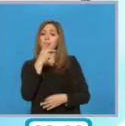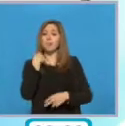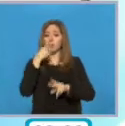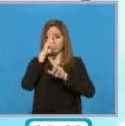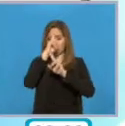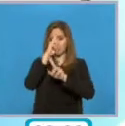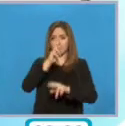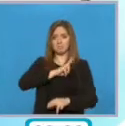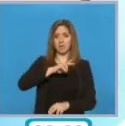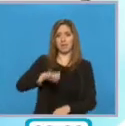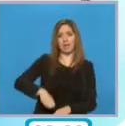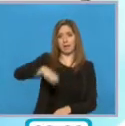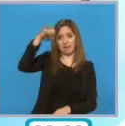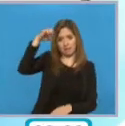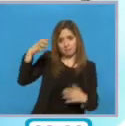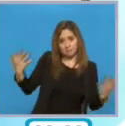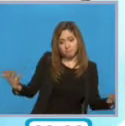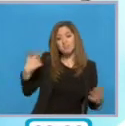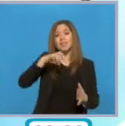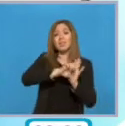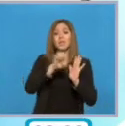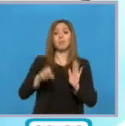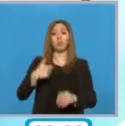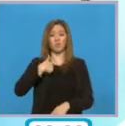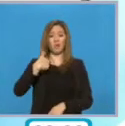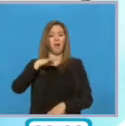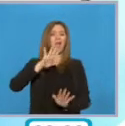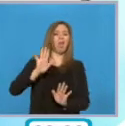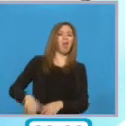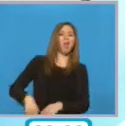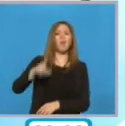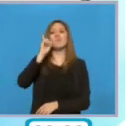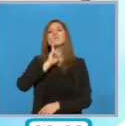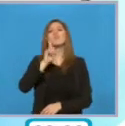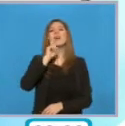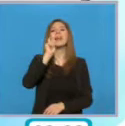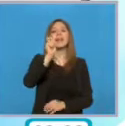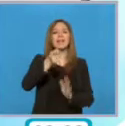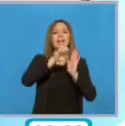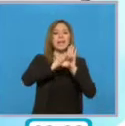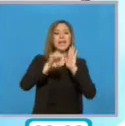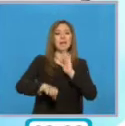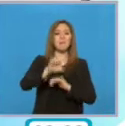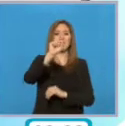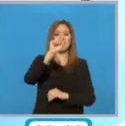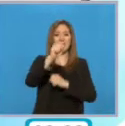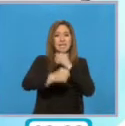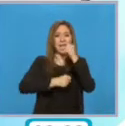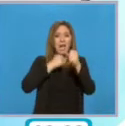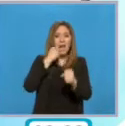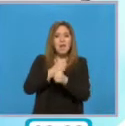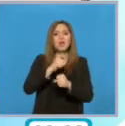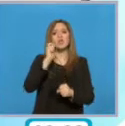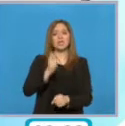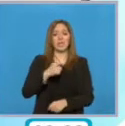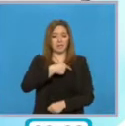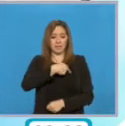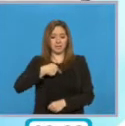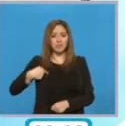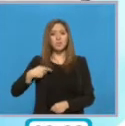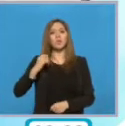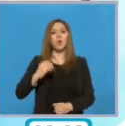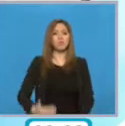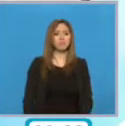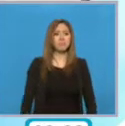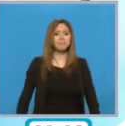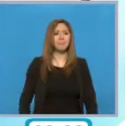al respeto a mi edad, ¿no? Ajá. Que falta al respeto a mi edad son, por ejemplo, estas mujeres de 60 años que utilizan un escotazazo y una micro, o esta,